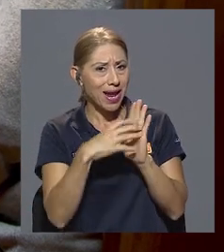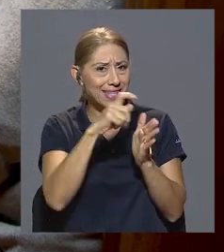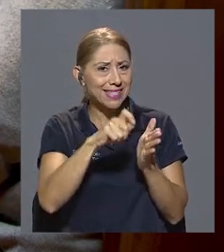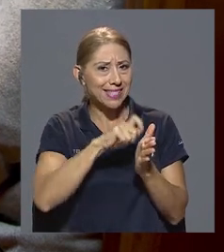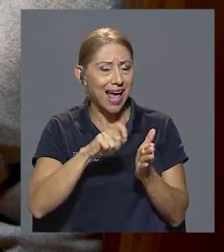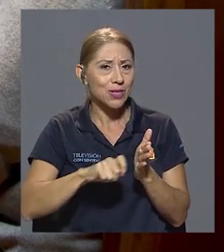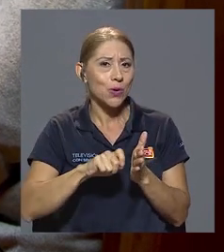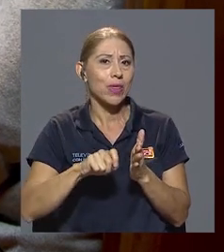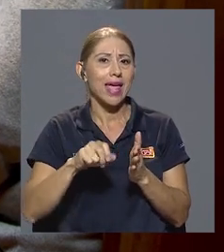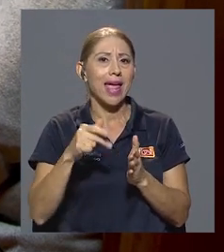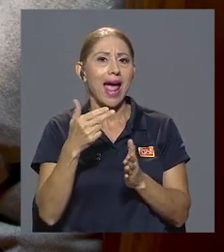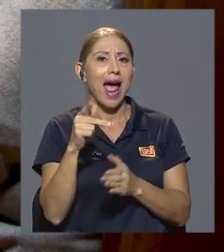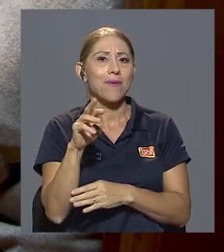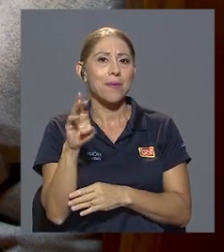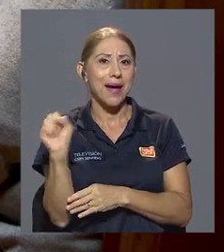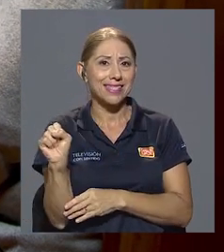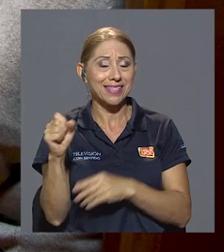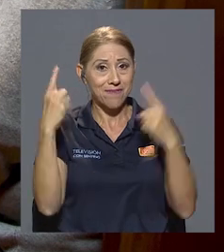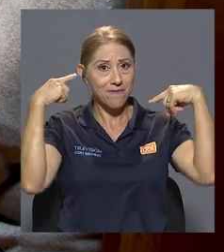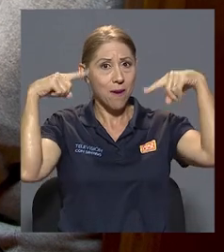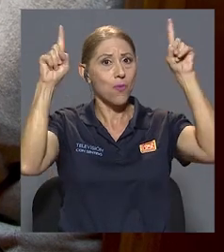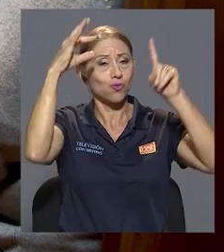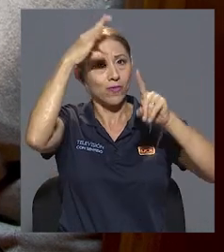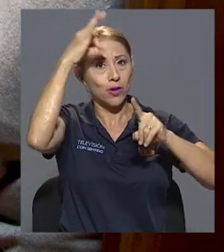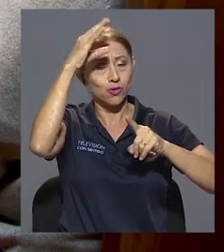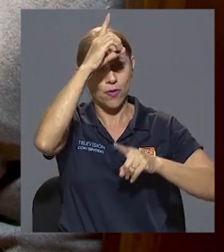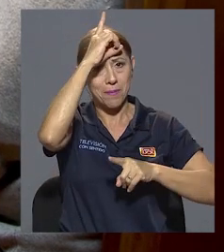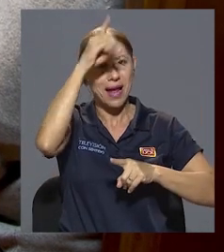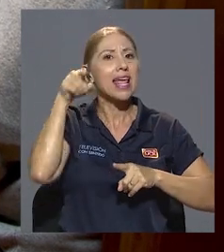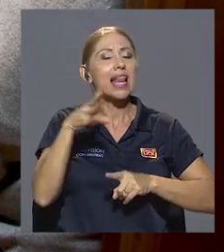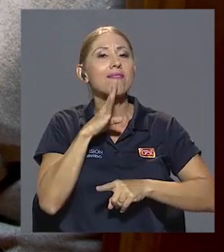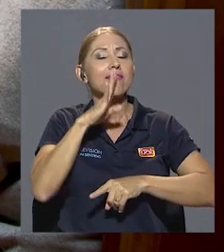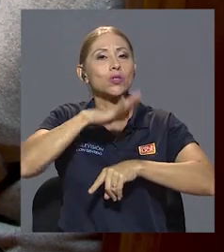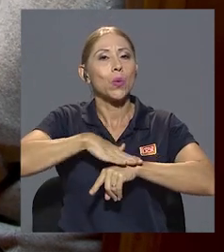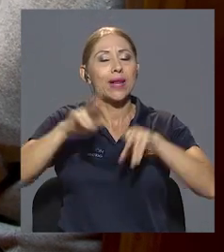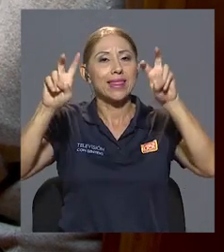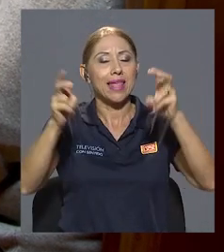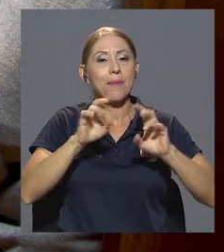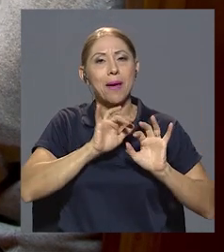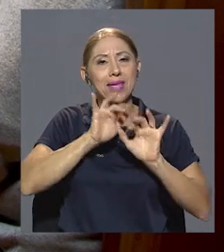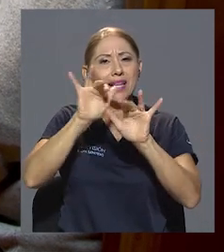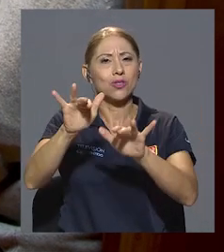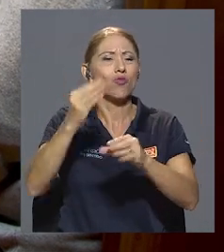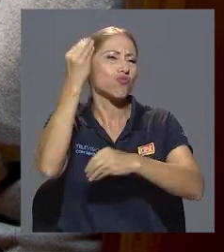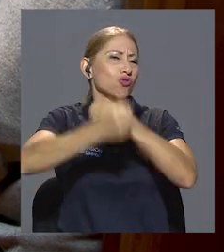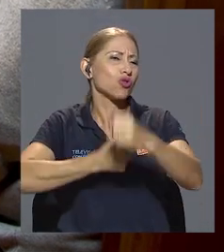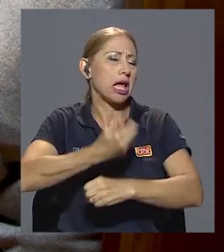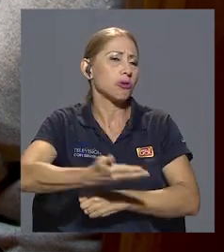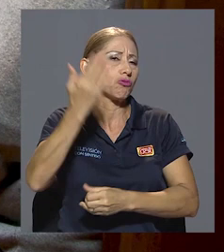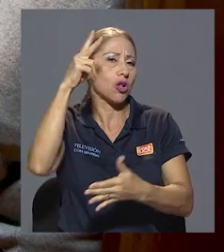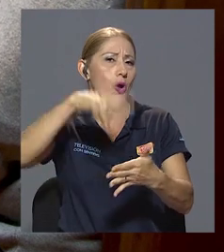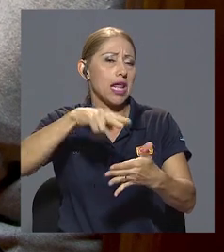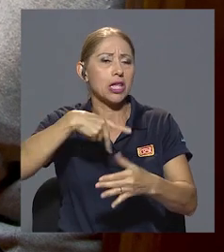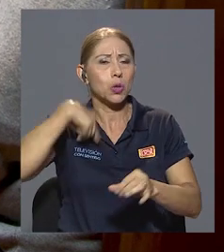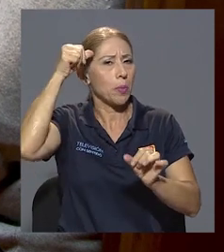que trataba el tema de la migración ya la verdad es que fue hace tantos años que lo leí que